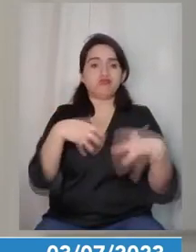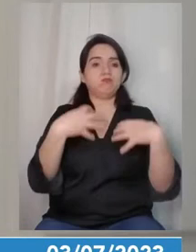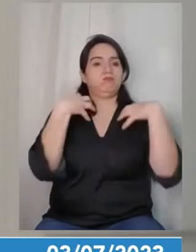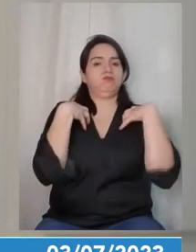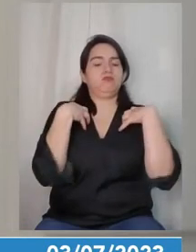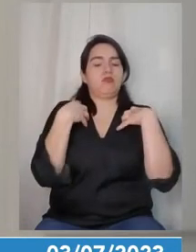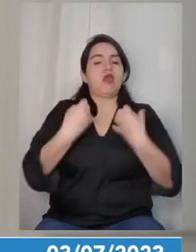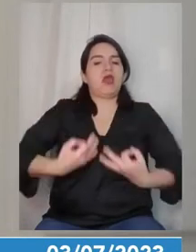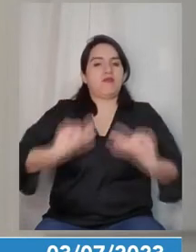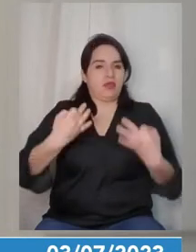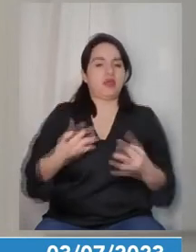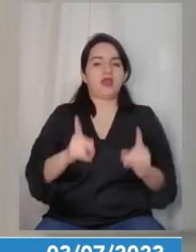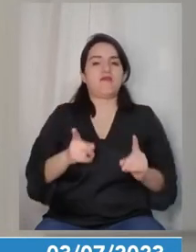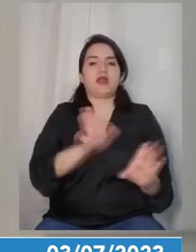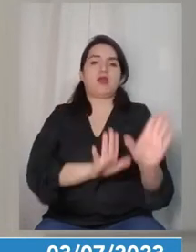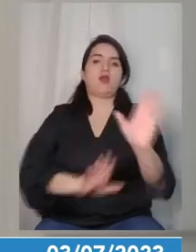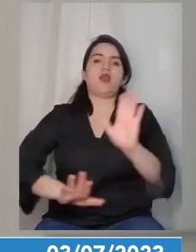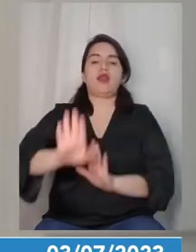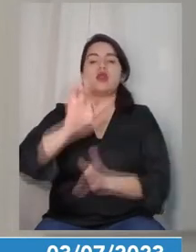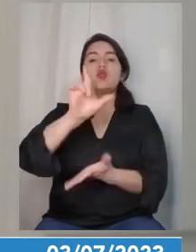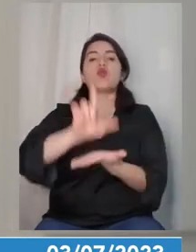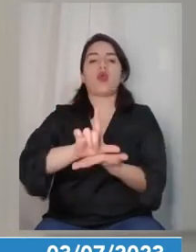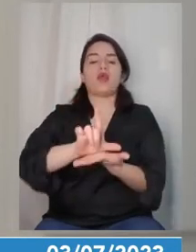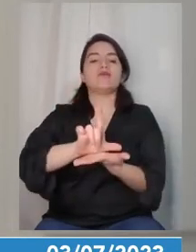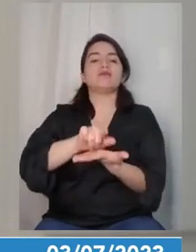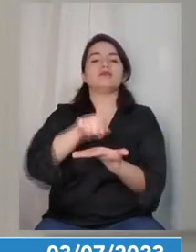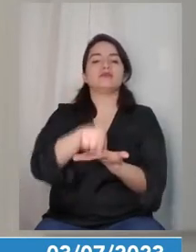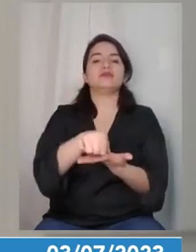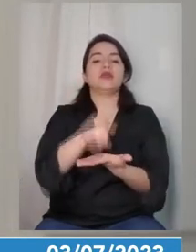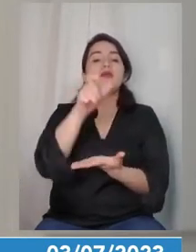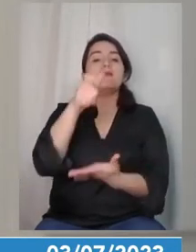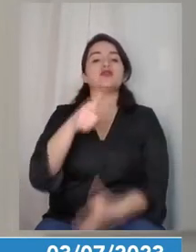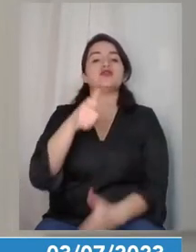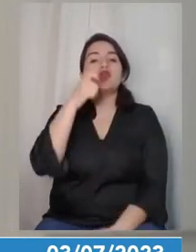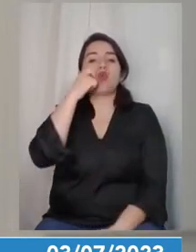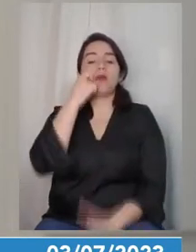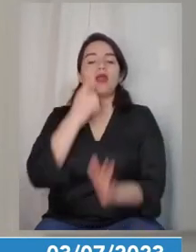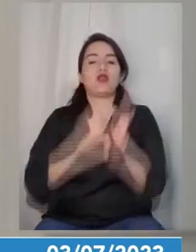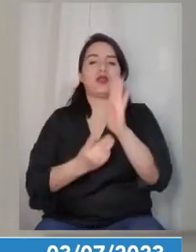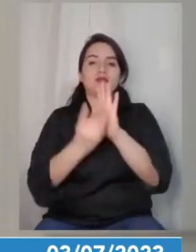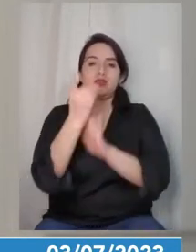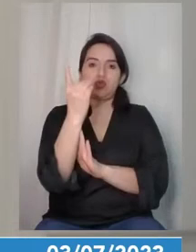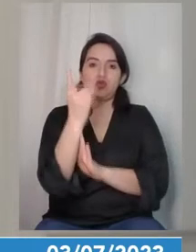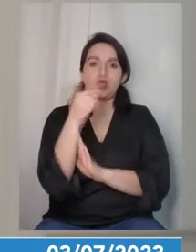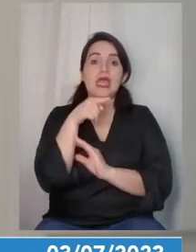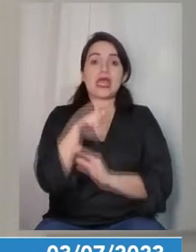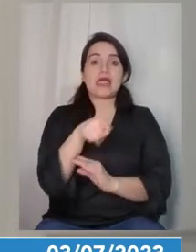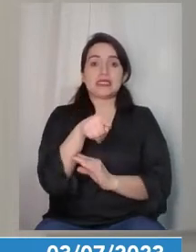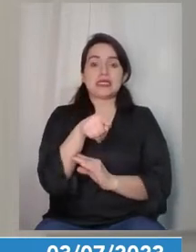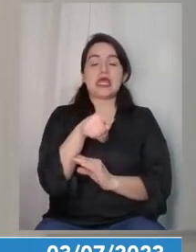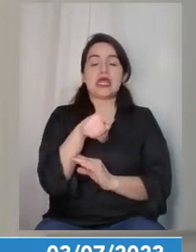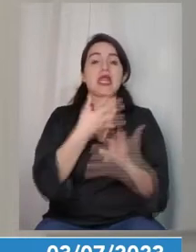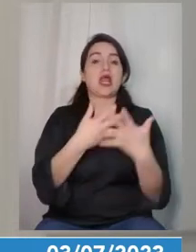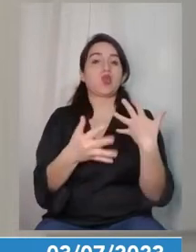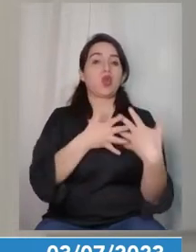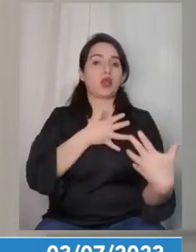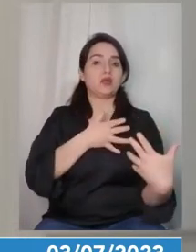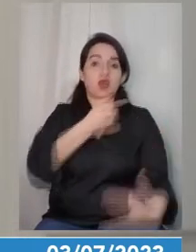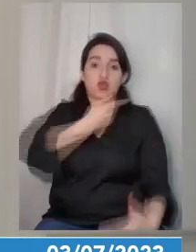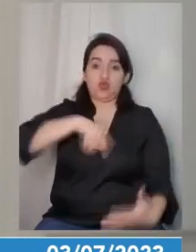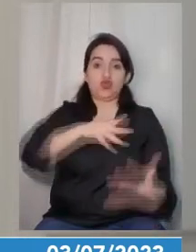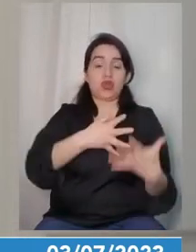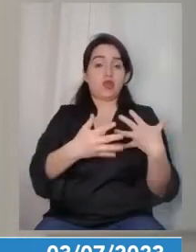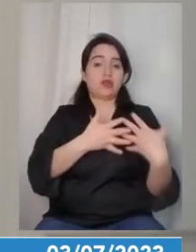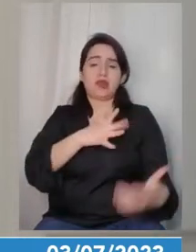el lugar, ¿no es cierto?, donde el ser humano se desarrolla. Y esos son los ecosistemas, y nuestros ecosistemas, lamentablemente, por la